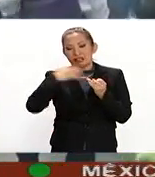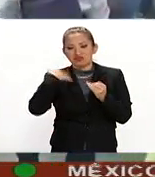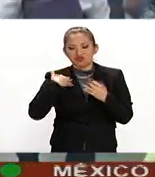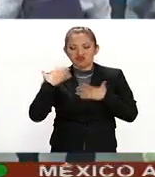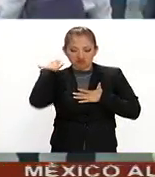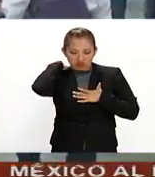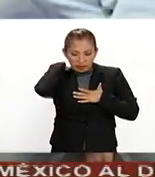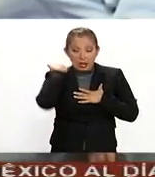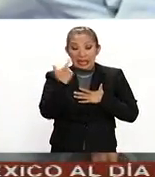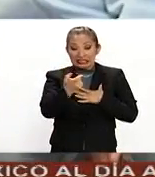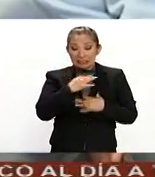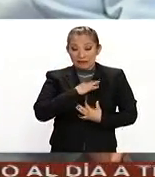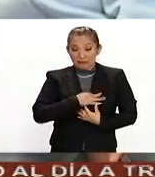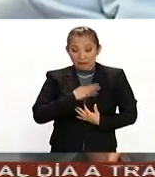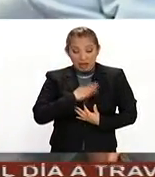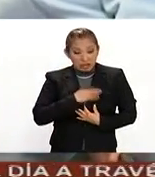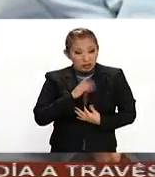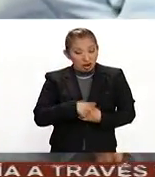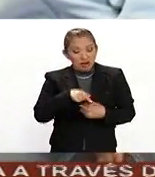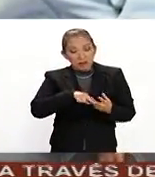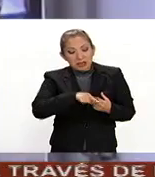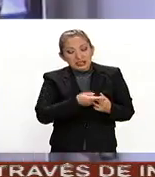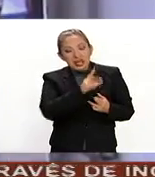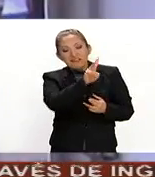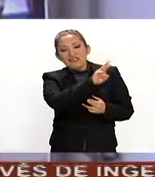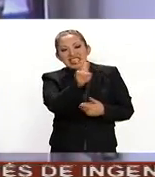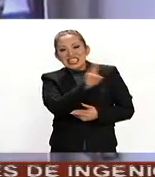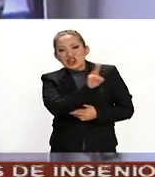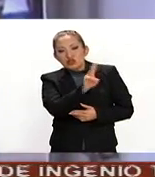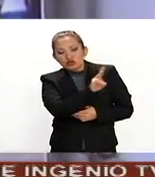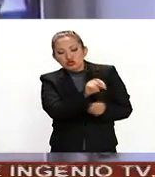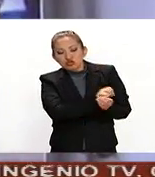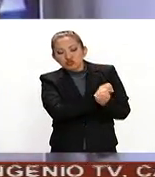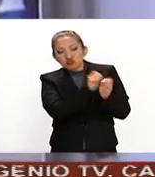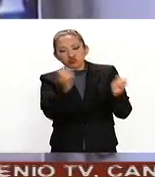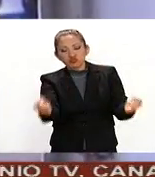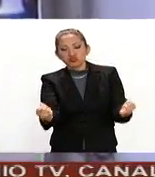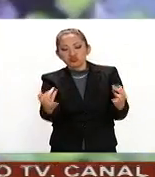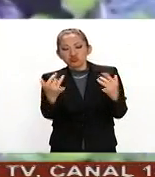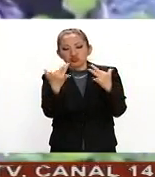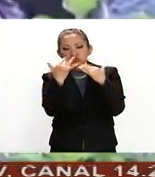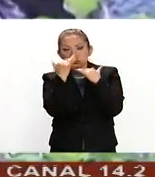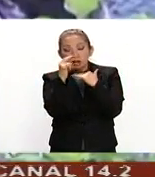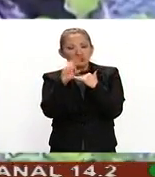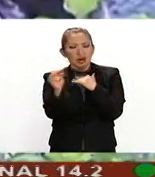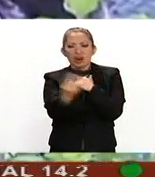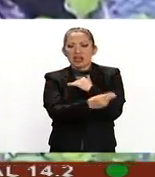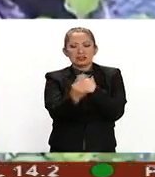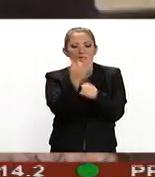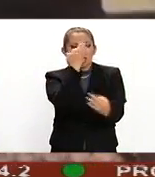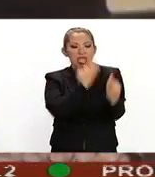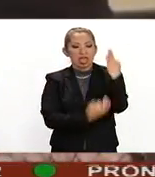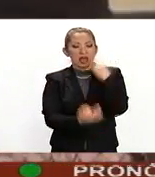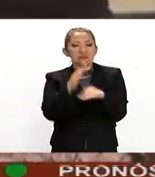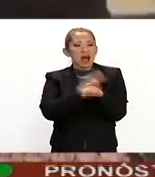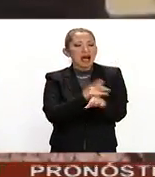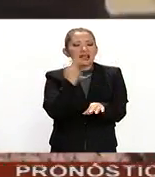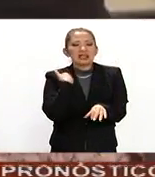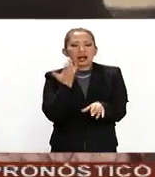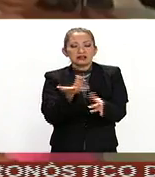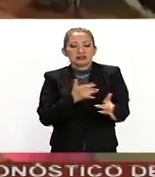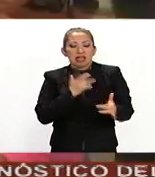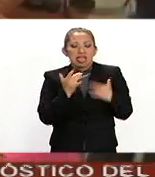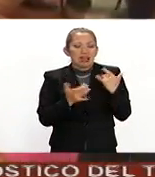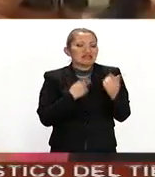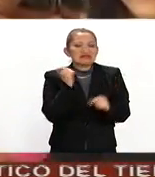La gran mayoría de estas infecciones son de origen viral y al ser de origen viral normalmente no requieren un tratamiento más que